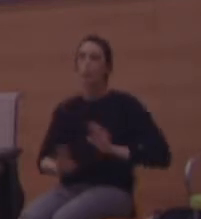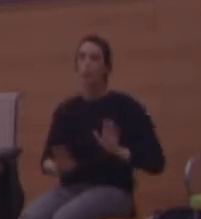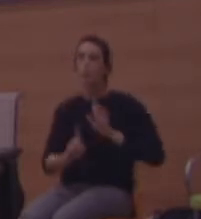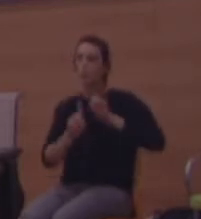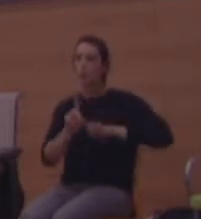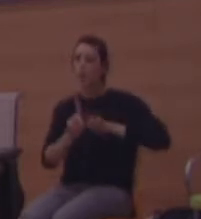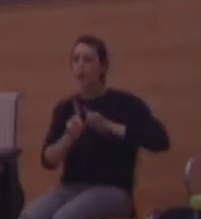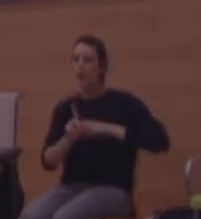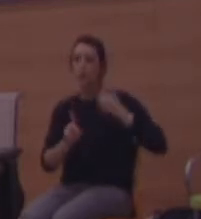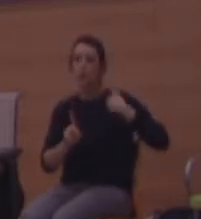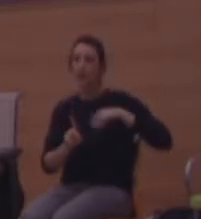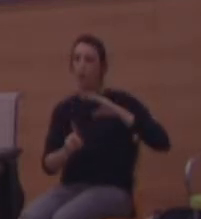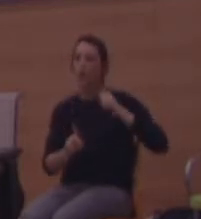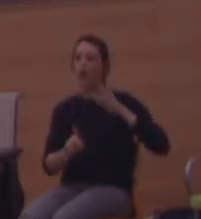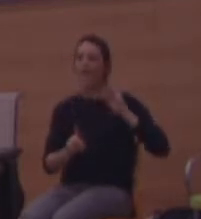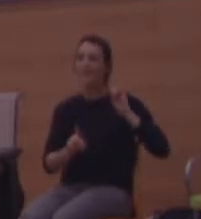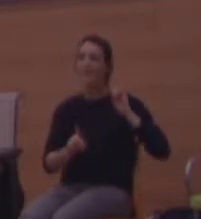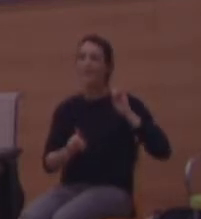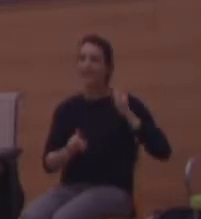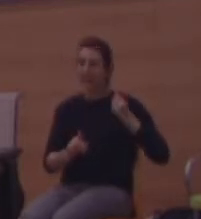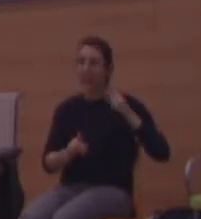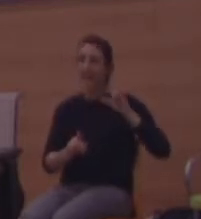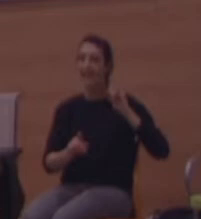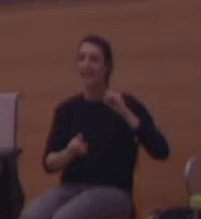el catalizador. En este caso sería un catalizador líquido.